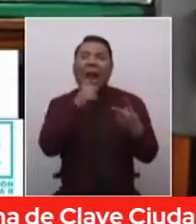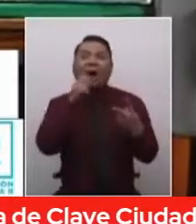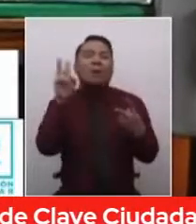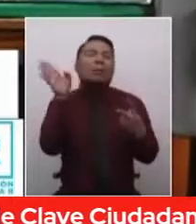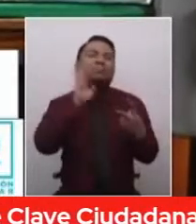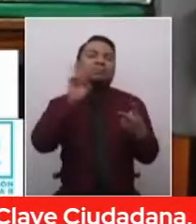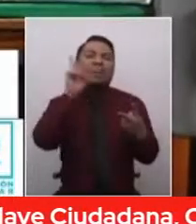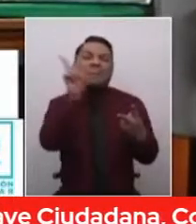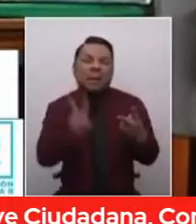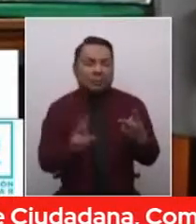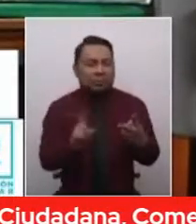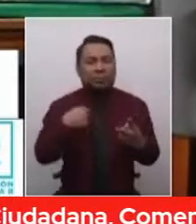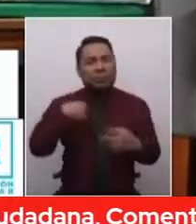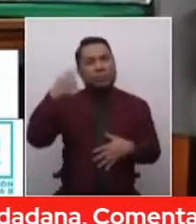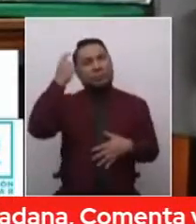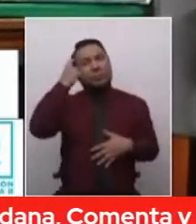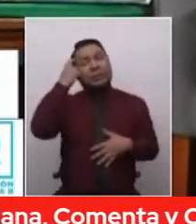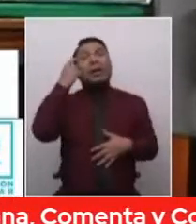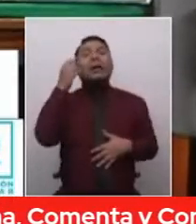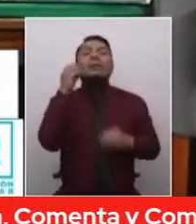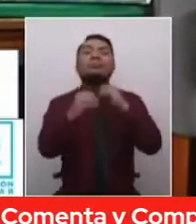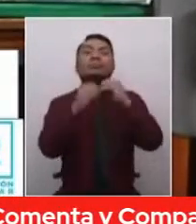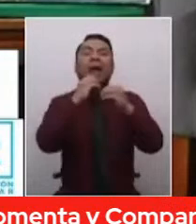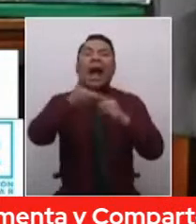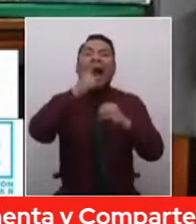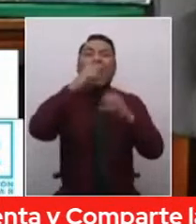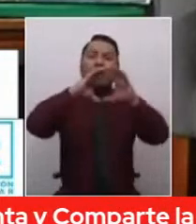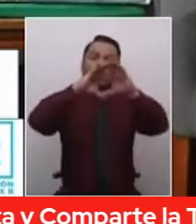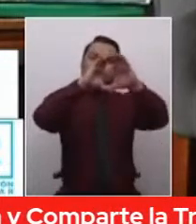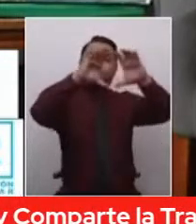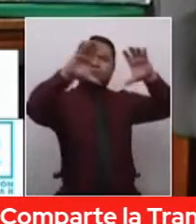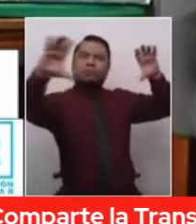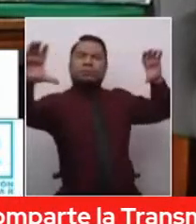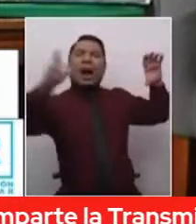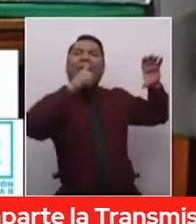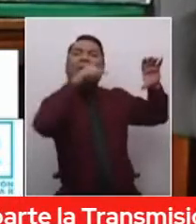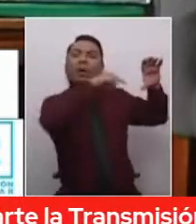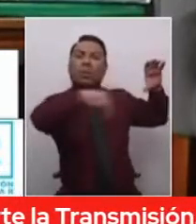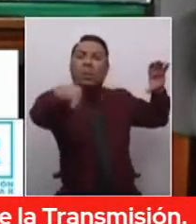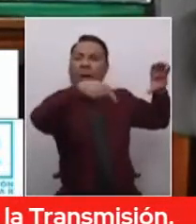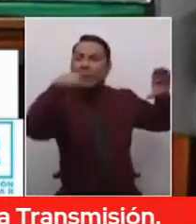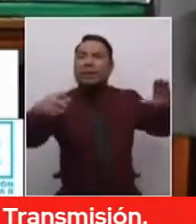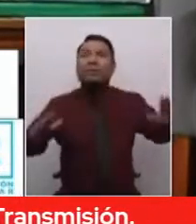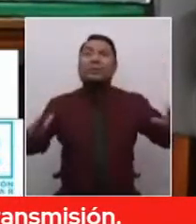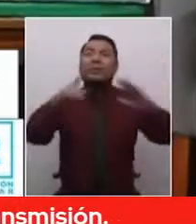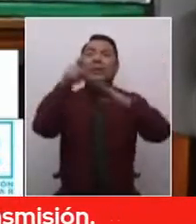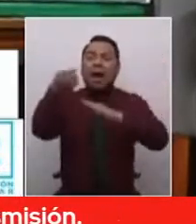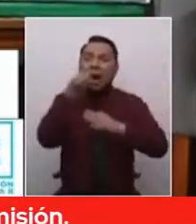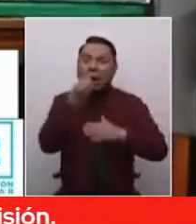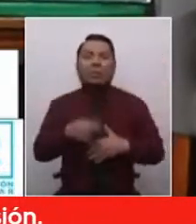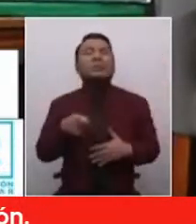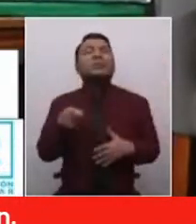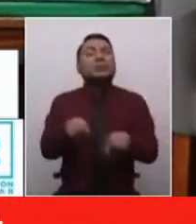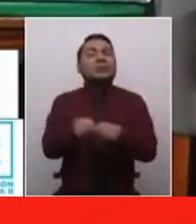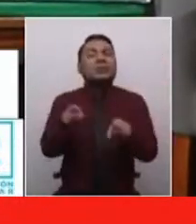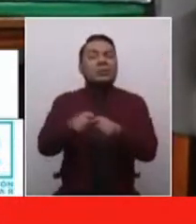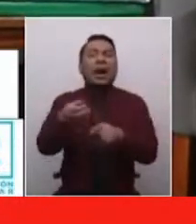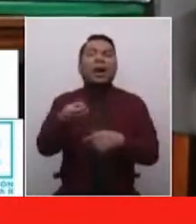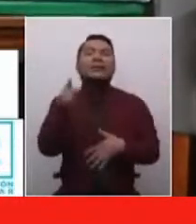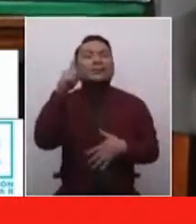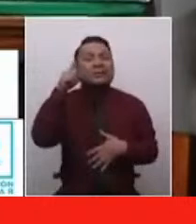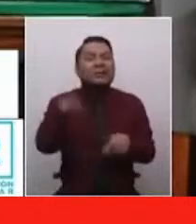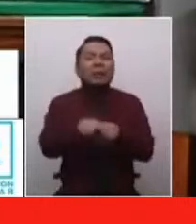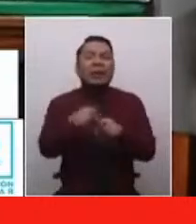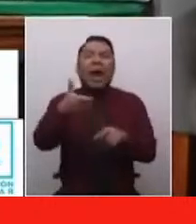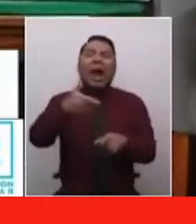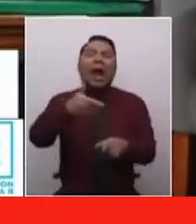es tener tanques de 30.000 soles bajo cada ladera de cerro y luego bombas de 10.000 soles